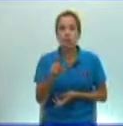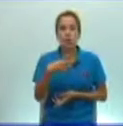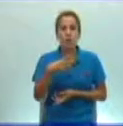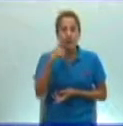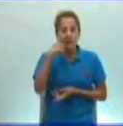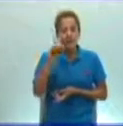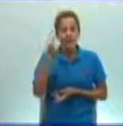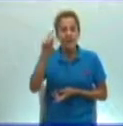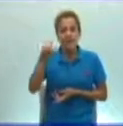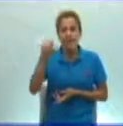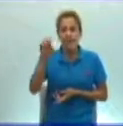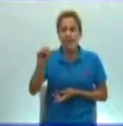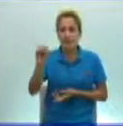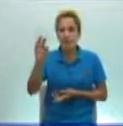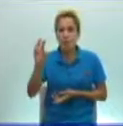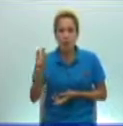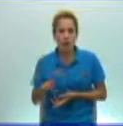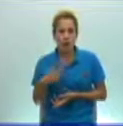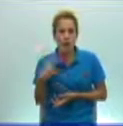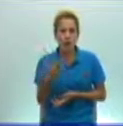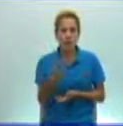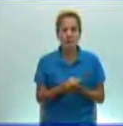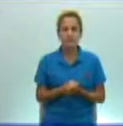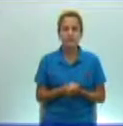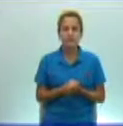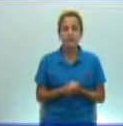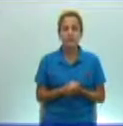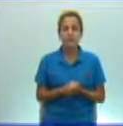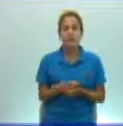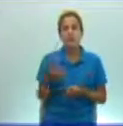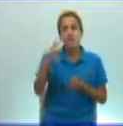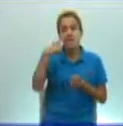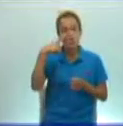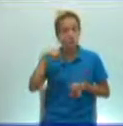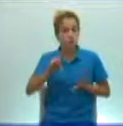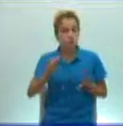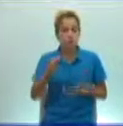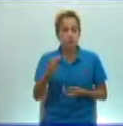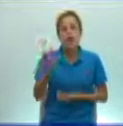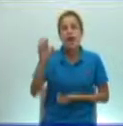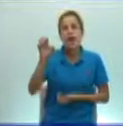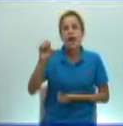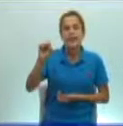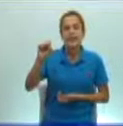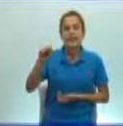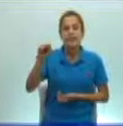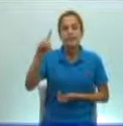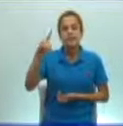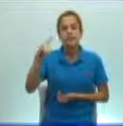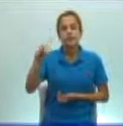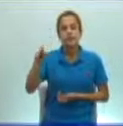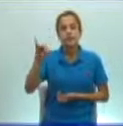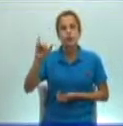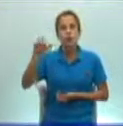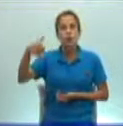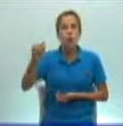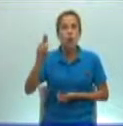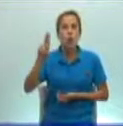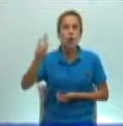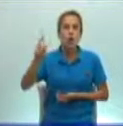en S, ni en vocal. Y en cambio las esdrújulas tienen acentuada